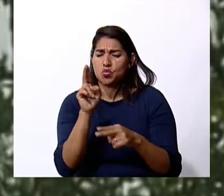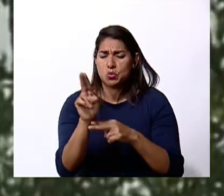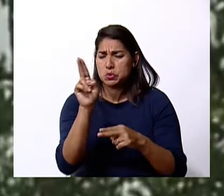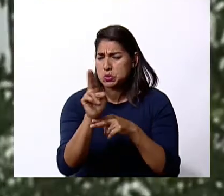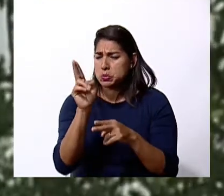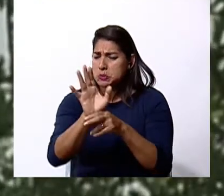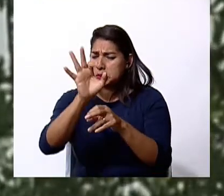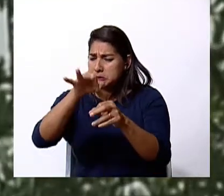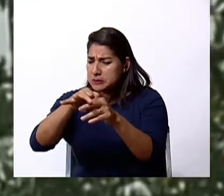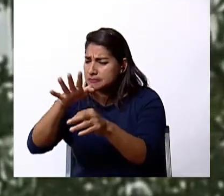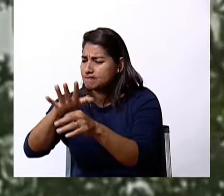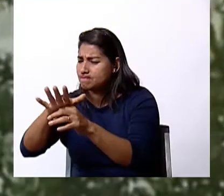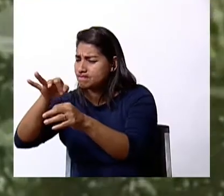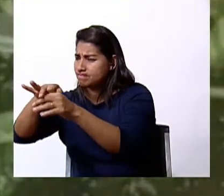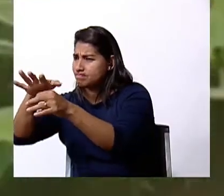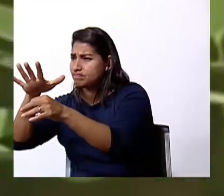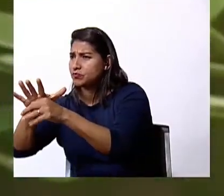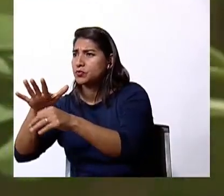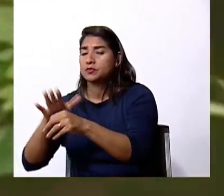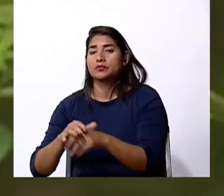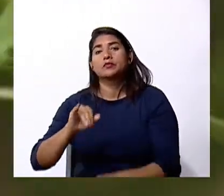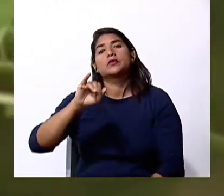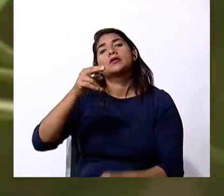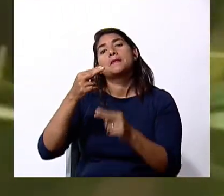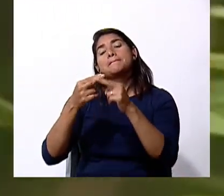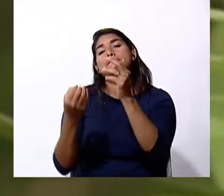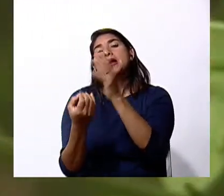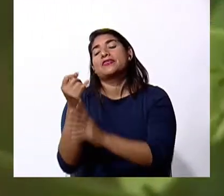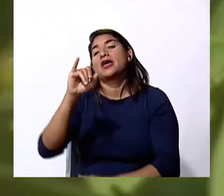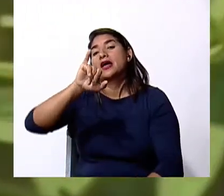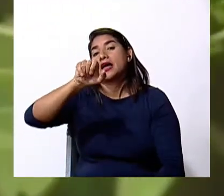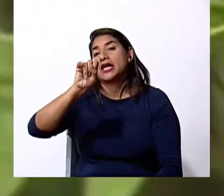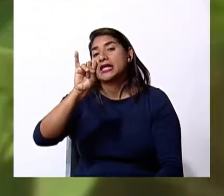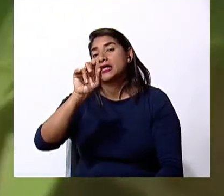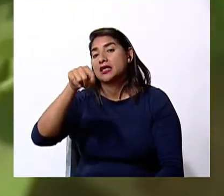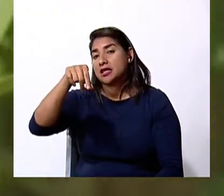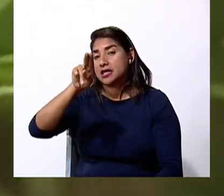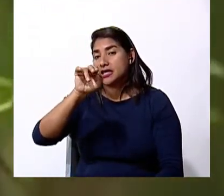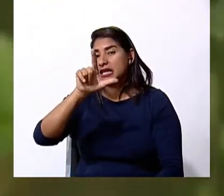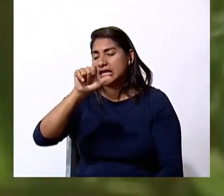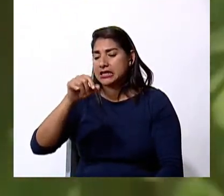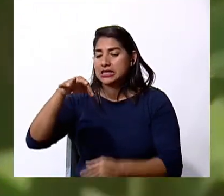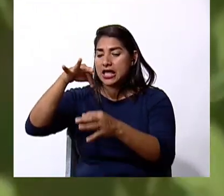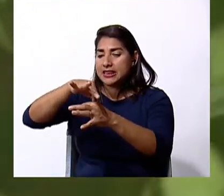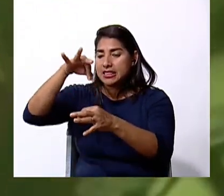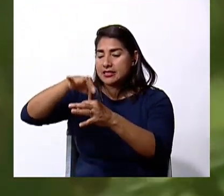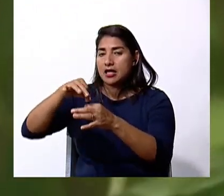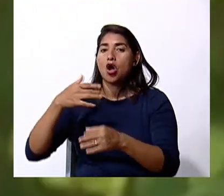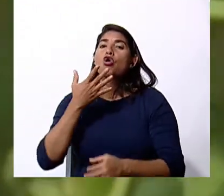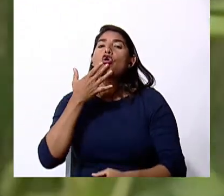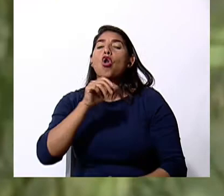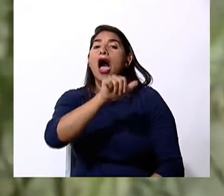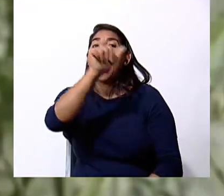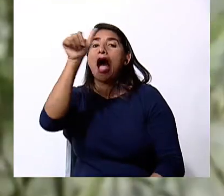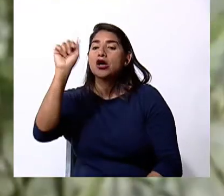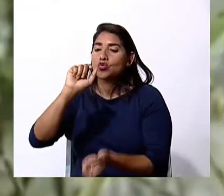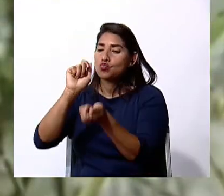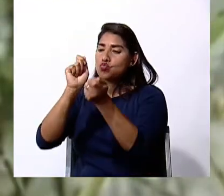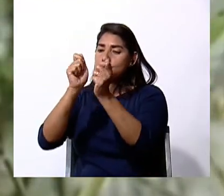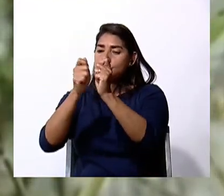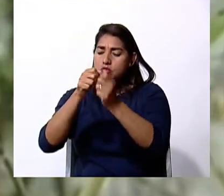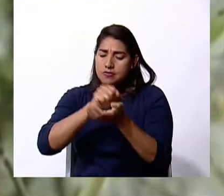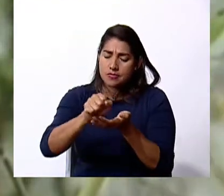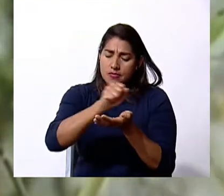¿verdad? El jiquilite es la planta de donde se extrae el colorante azul que al procesarlo se convierte en